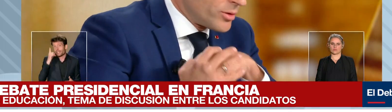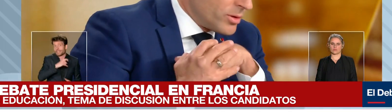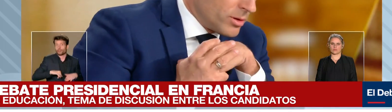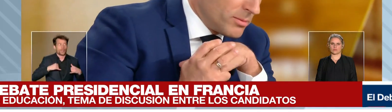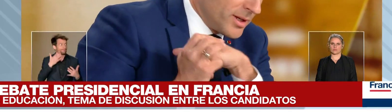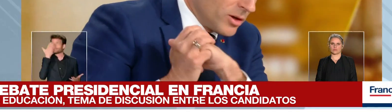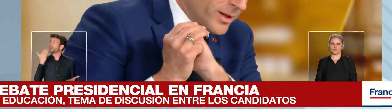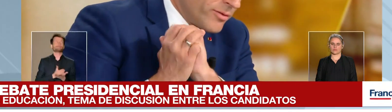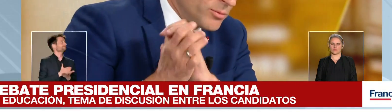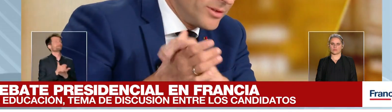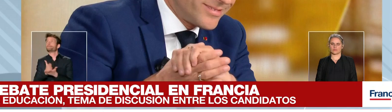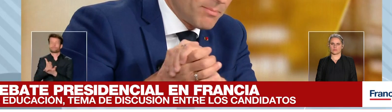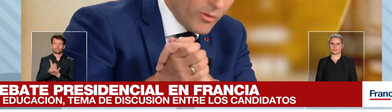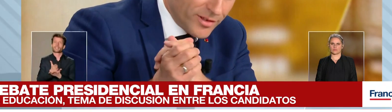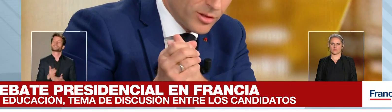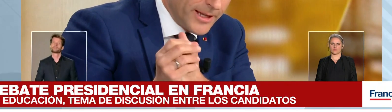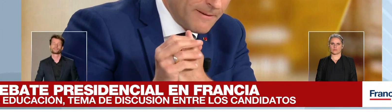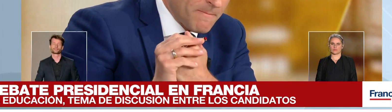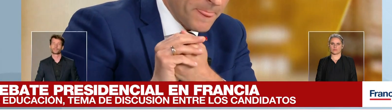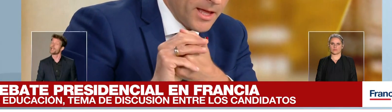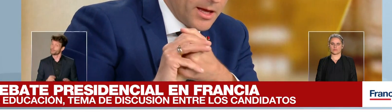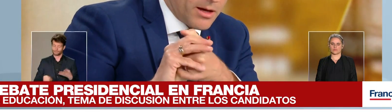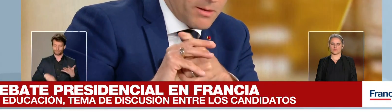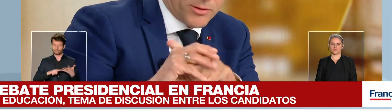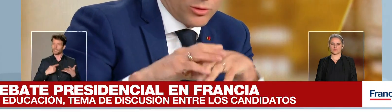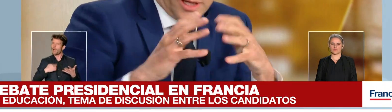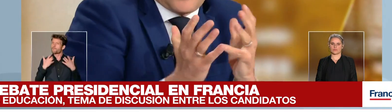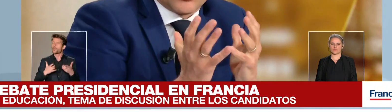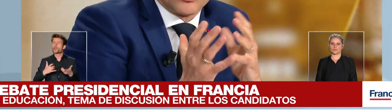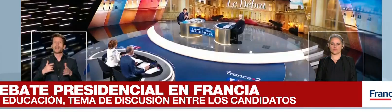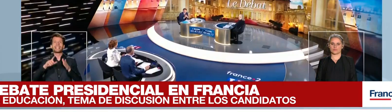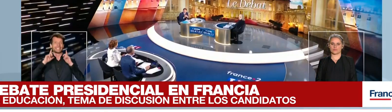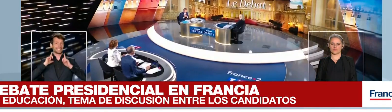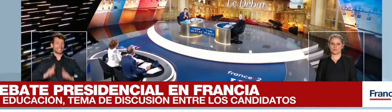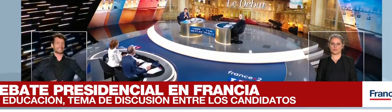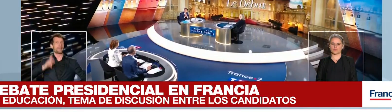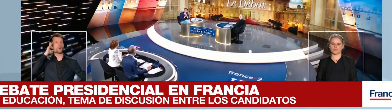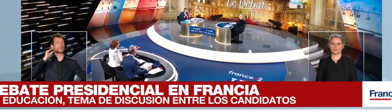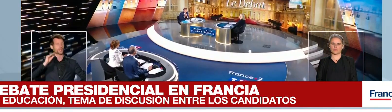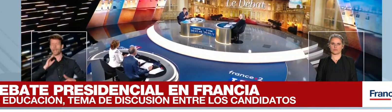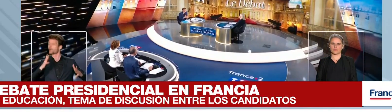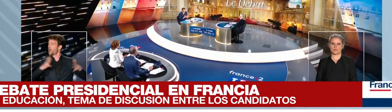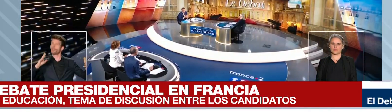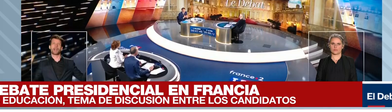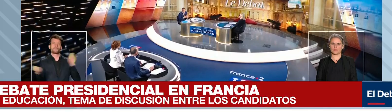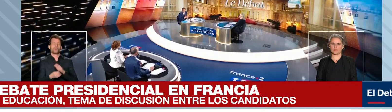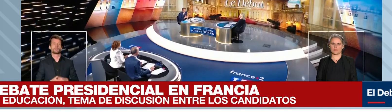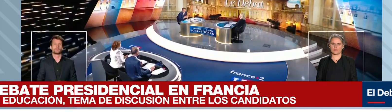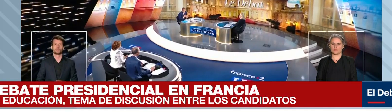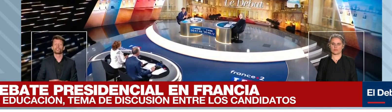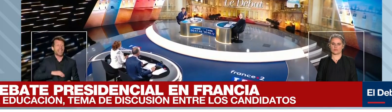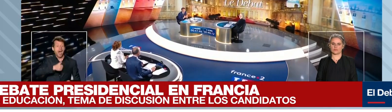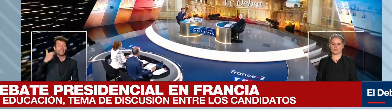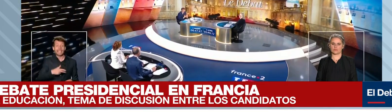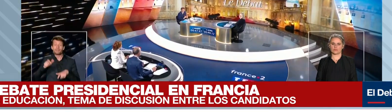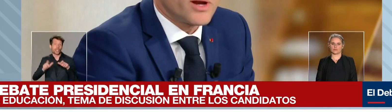hoy. Y también quiero reformar el liceo profesional, porque hay un tercio de los de